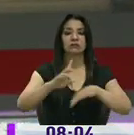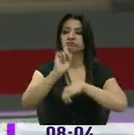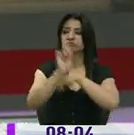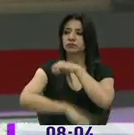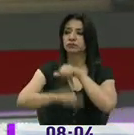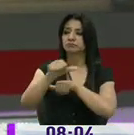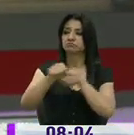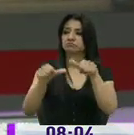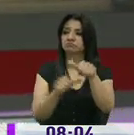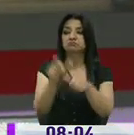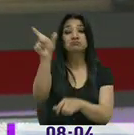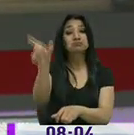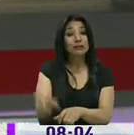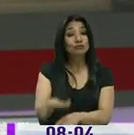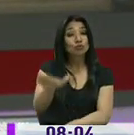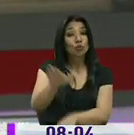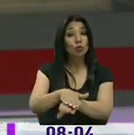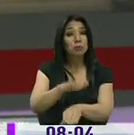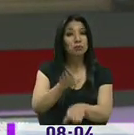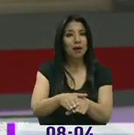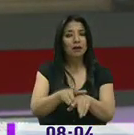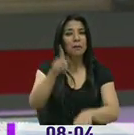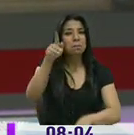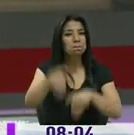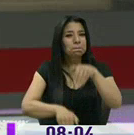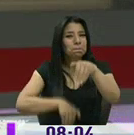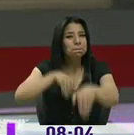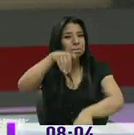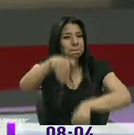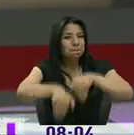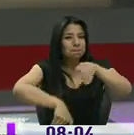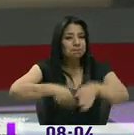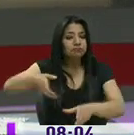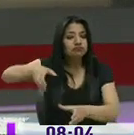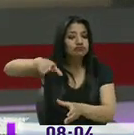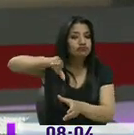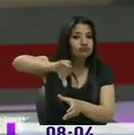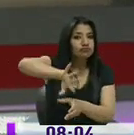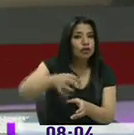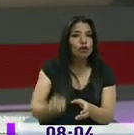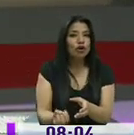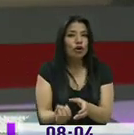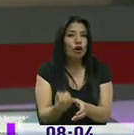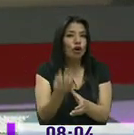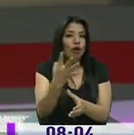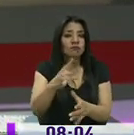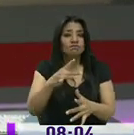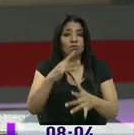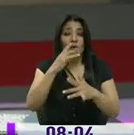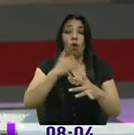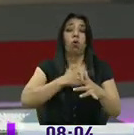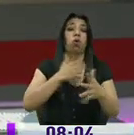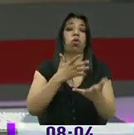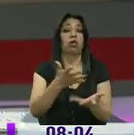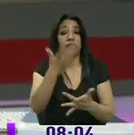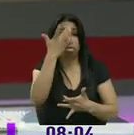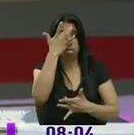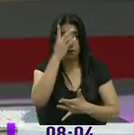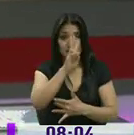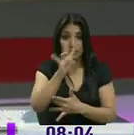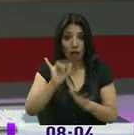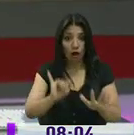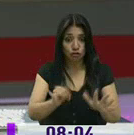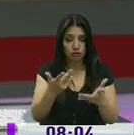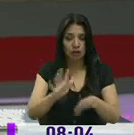presunto responsable de la afectación de la salud de los nadadores y que inhalaron el cloro el pasado 26 de agosto por su parte